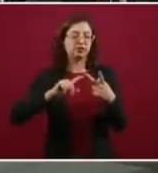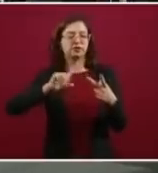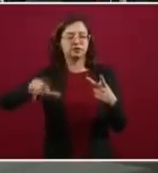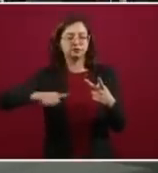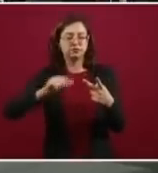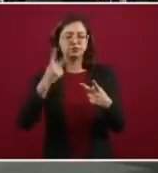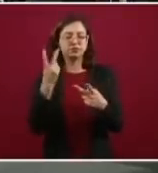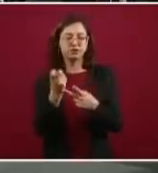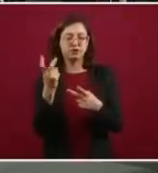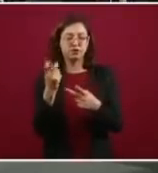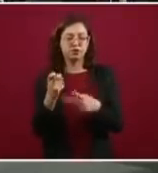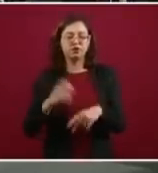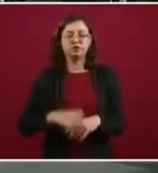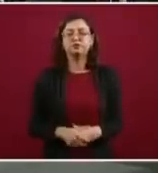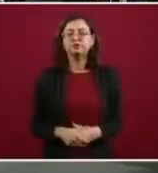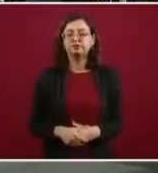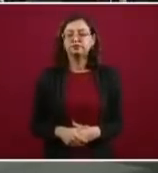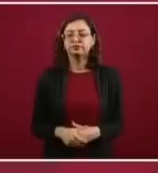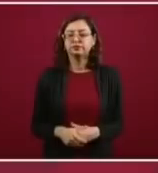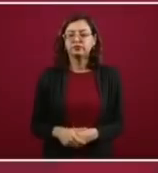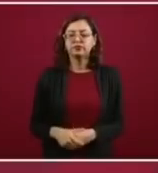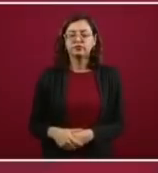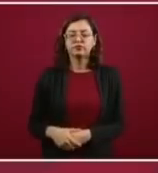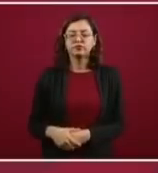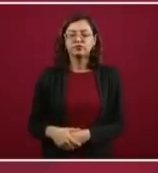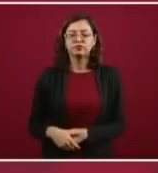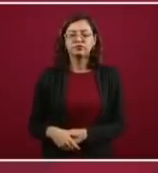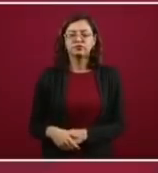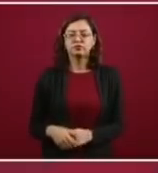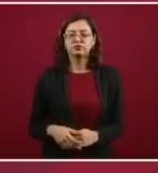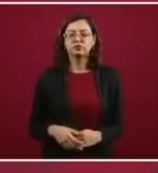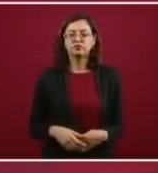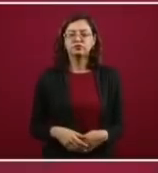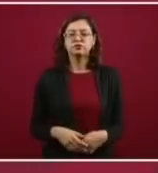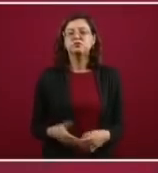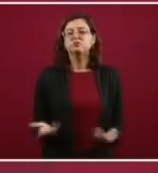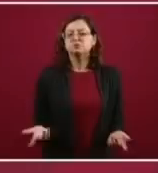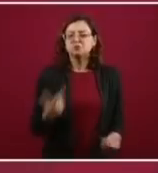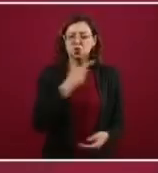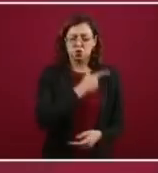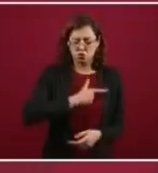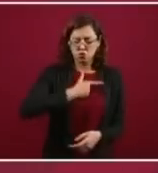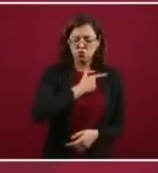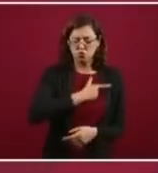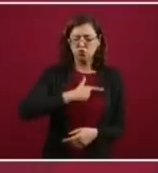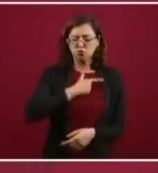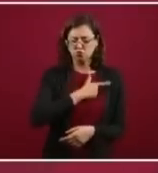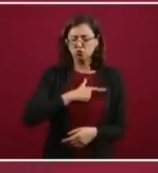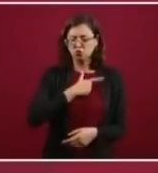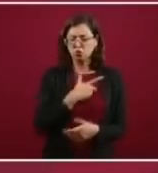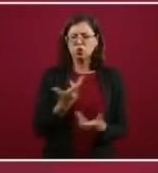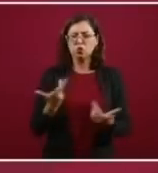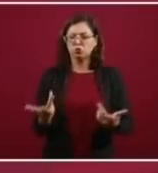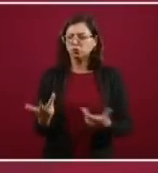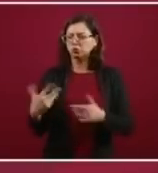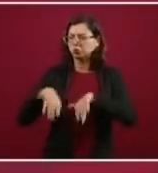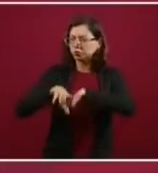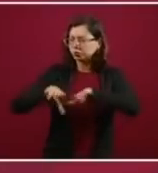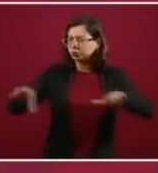que me da gusto que de manera democrática se haya